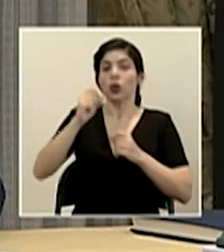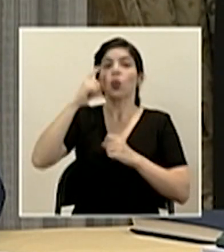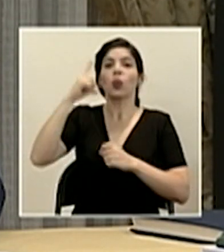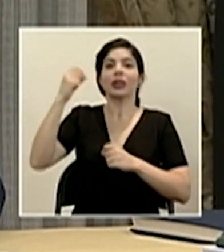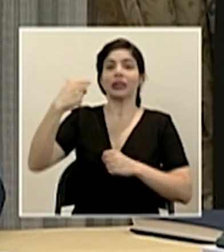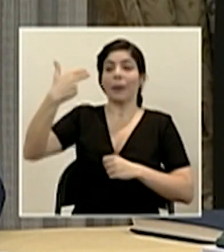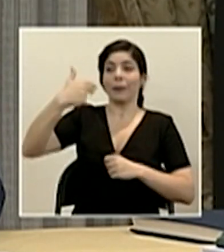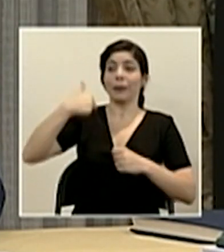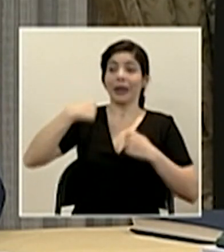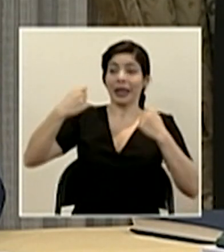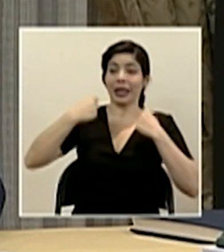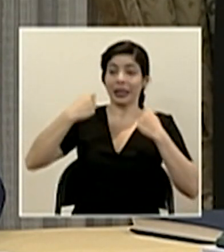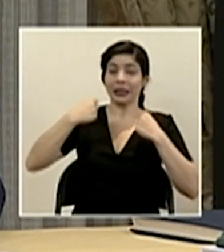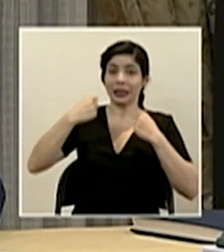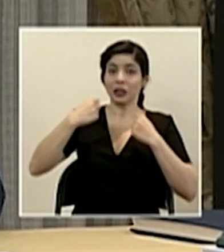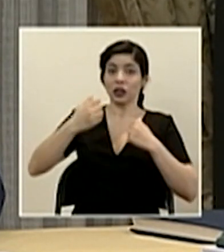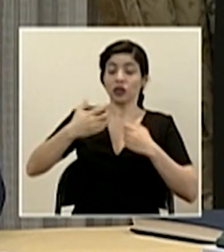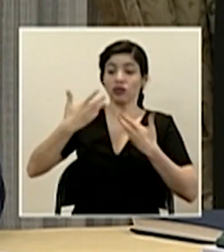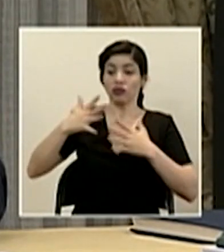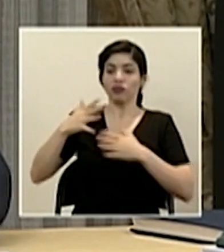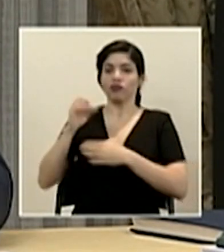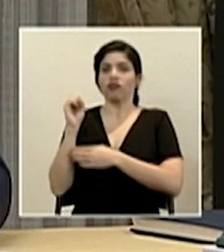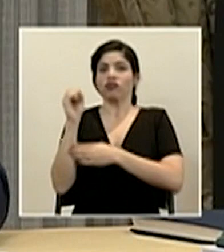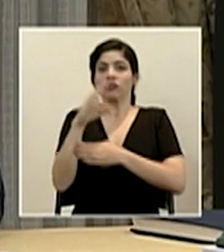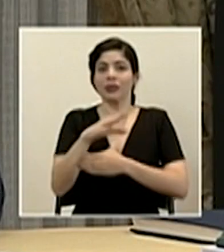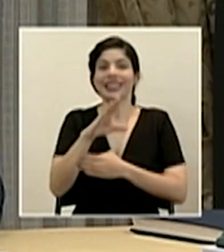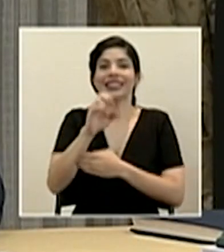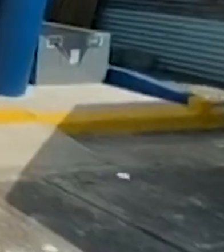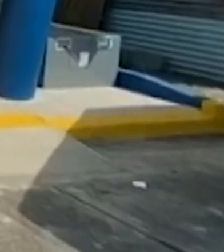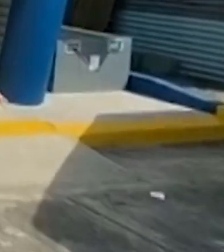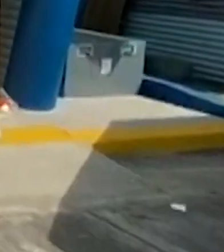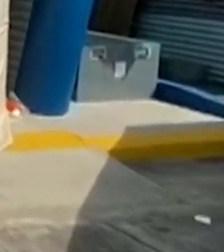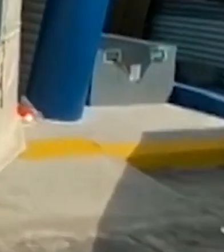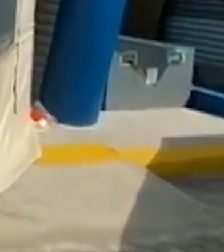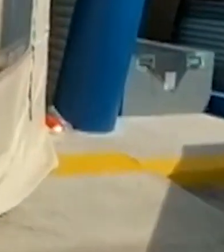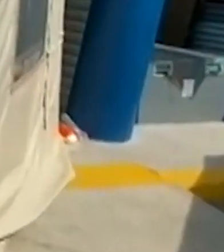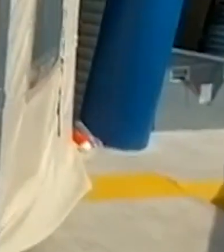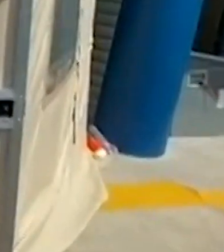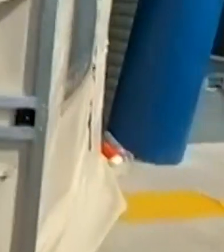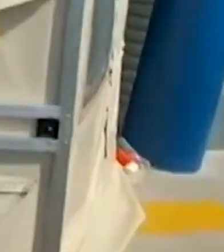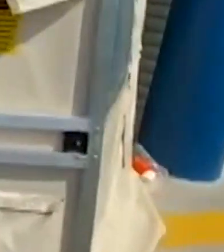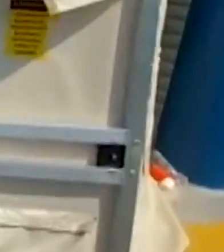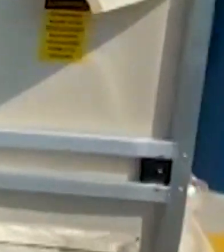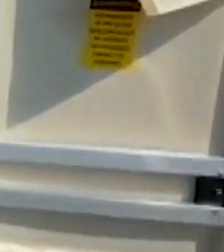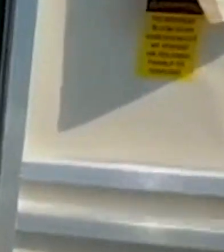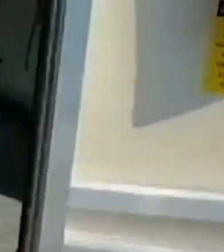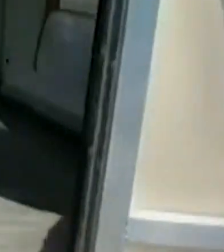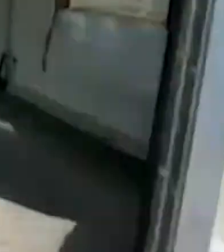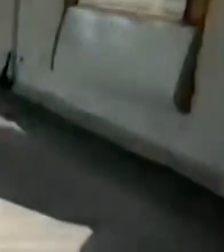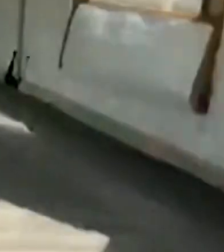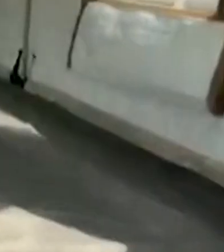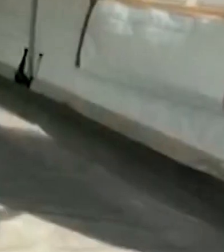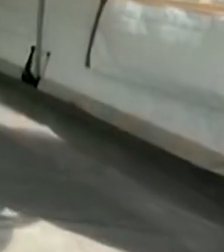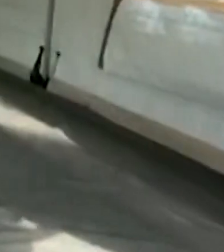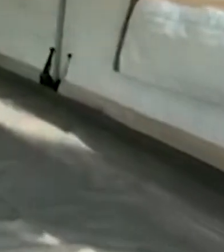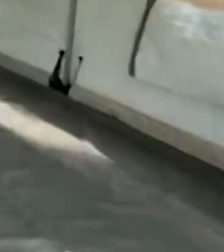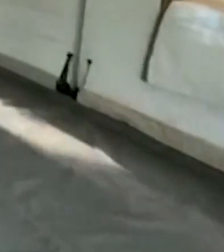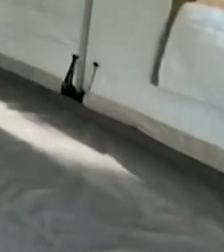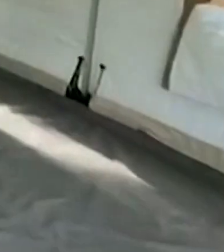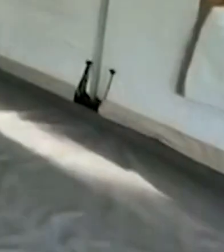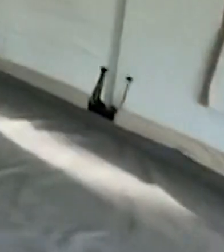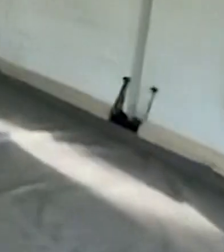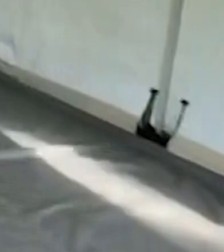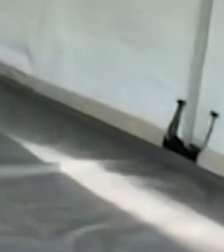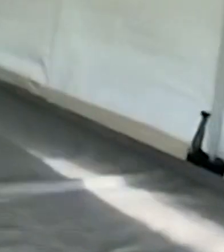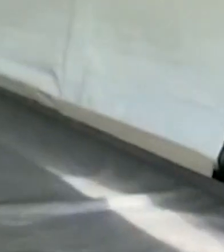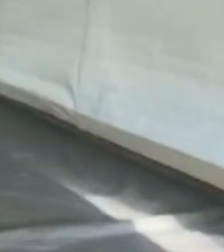WhatsApp, y son reenviados al SENARE para que se le dé seguimiento. El presidente ejecutivo de la Caja, Román Macaya, afirma que esto